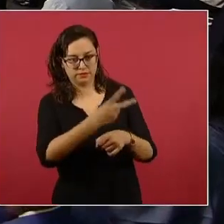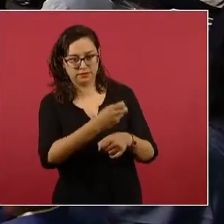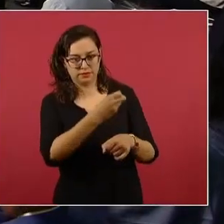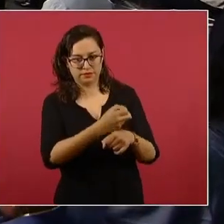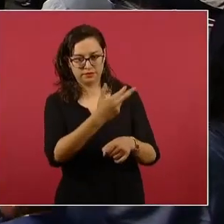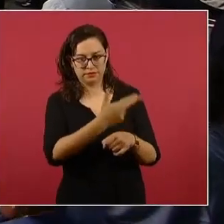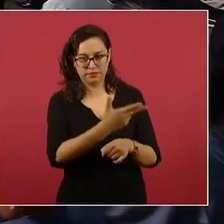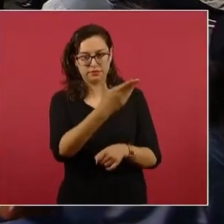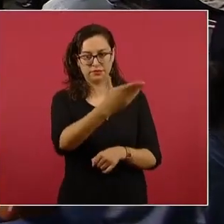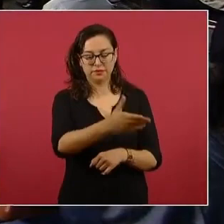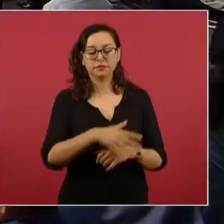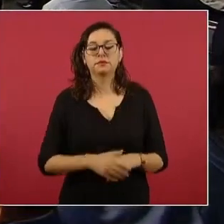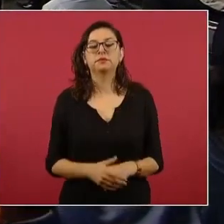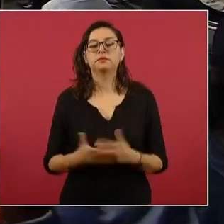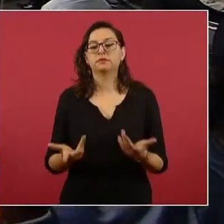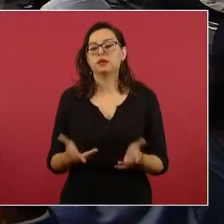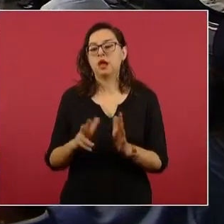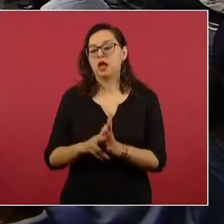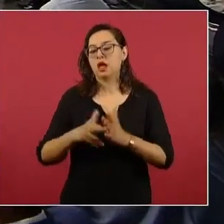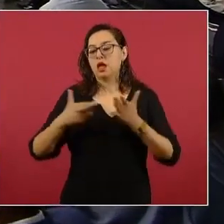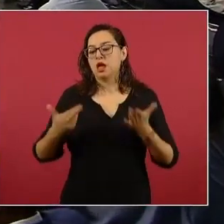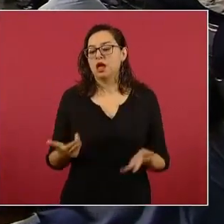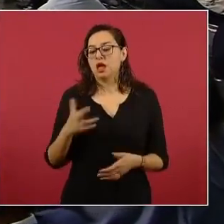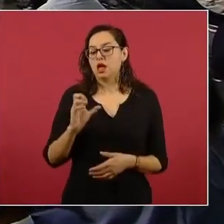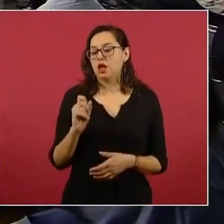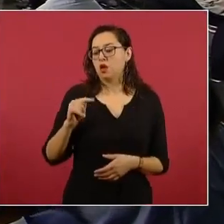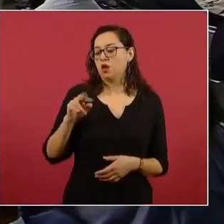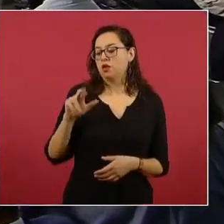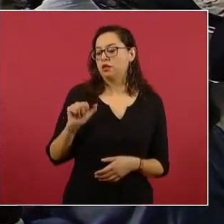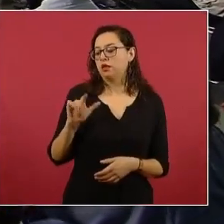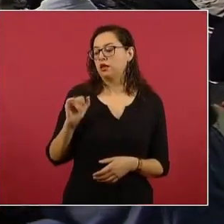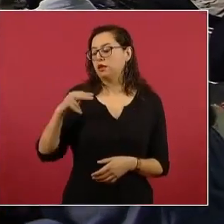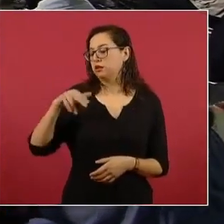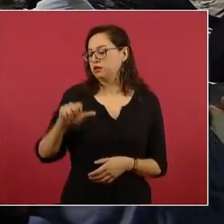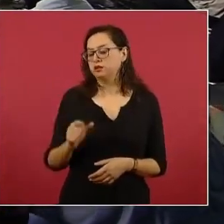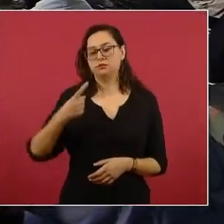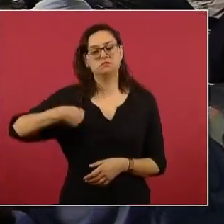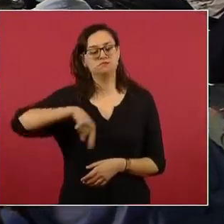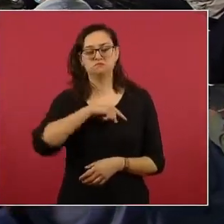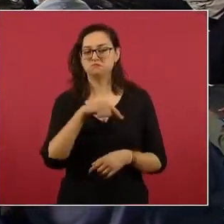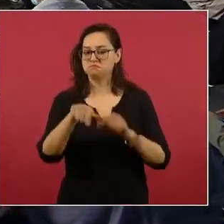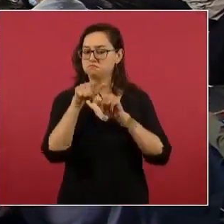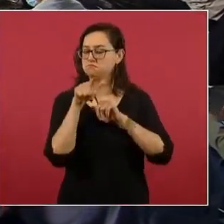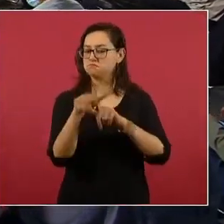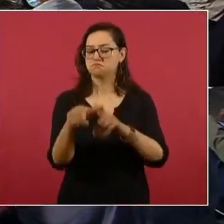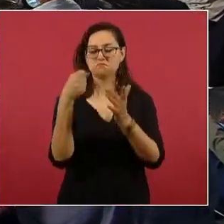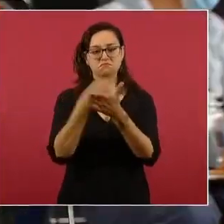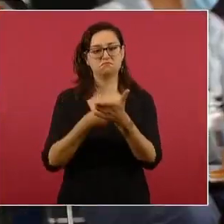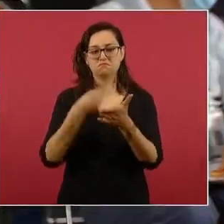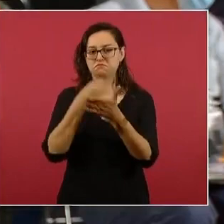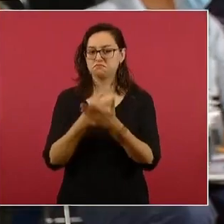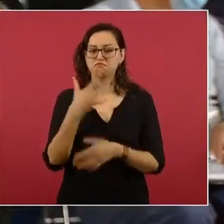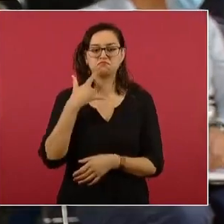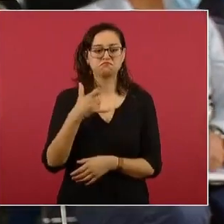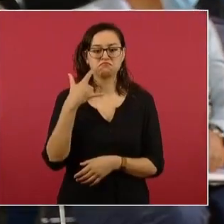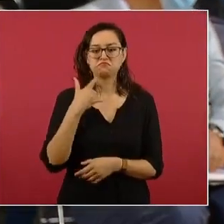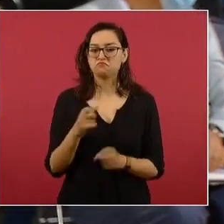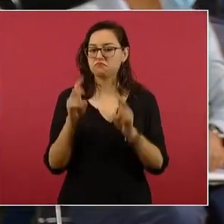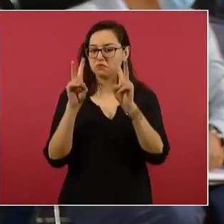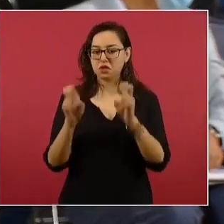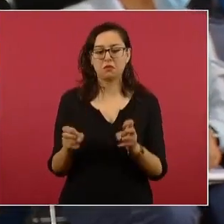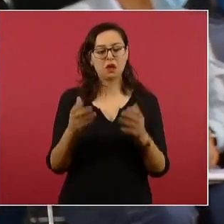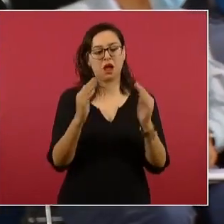Presidente, en la revista Contralínea vamos a insistir en este tema de los refugios para víctimas de trata,